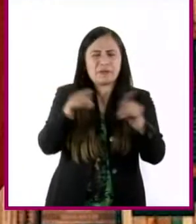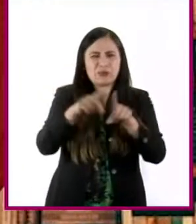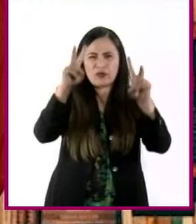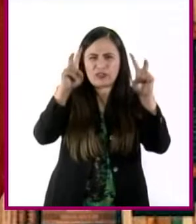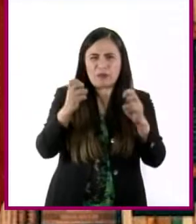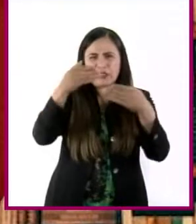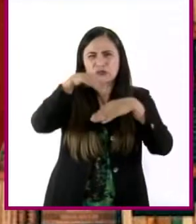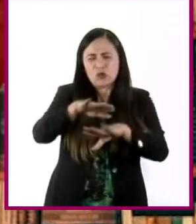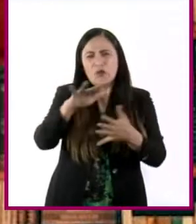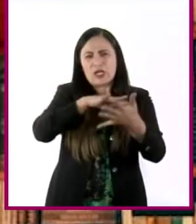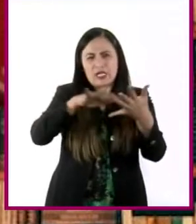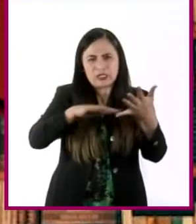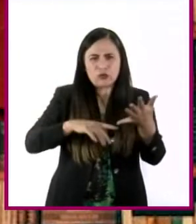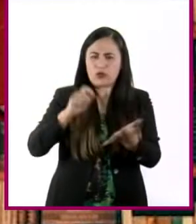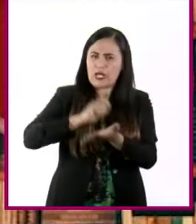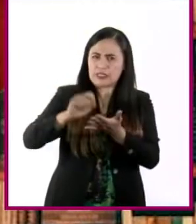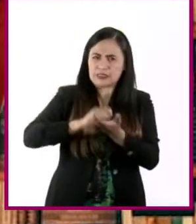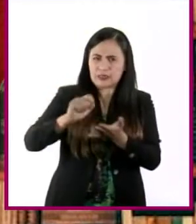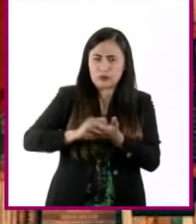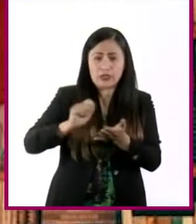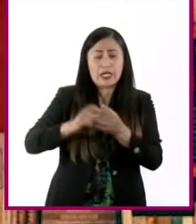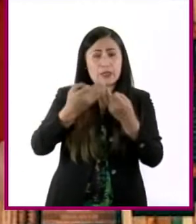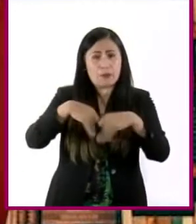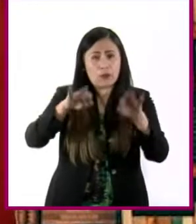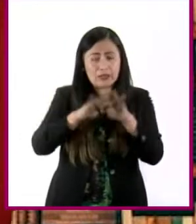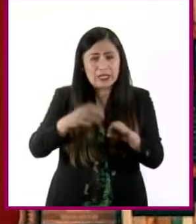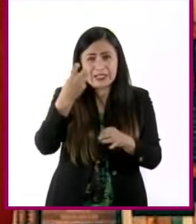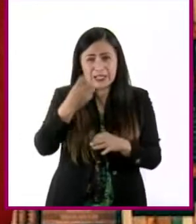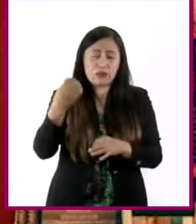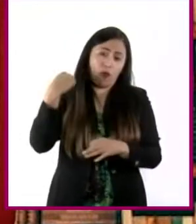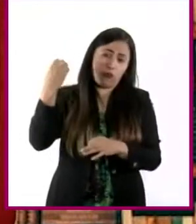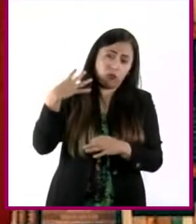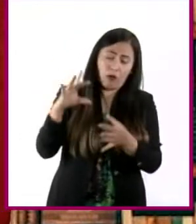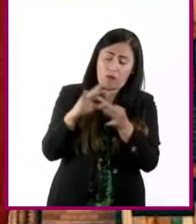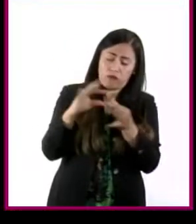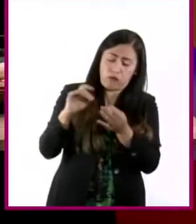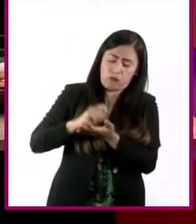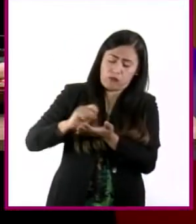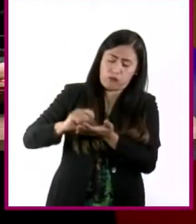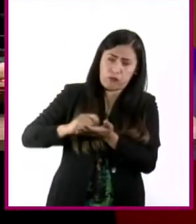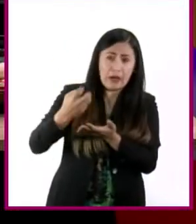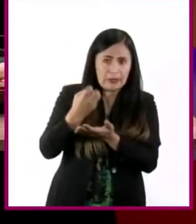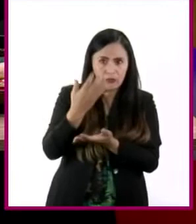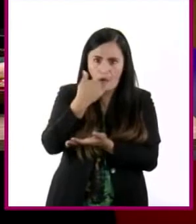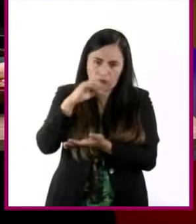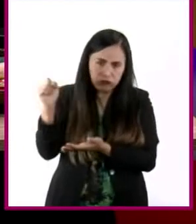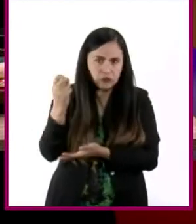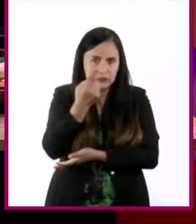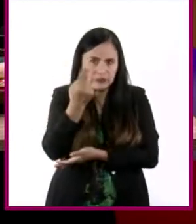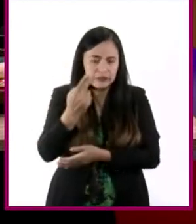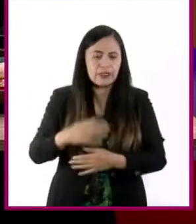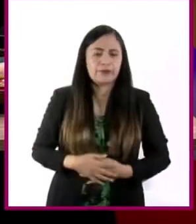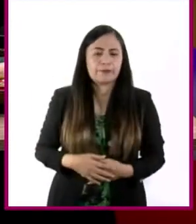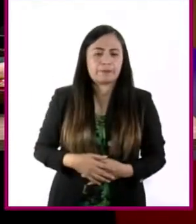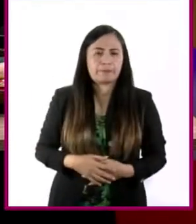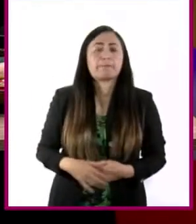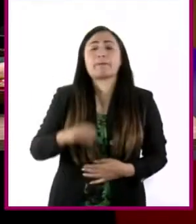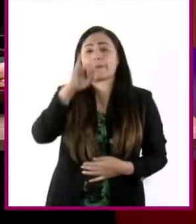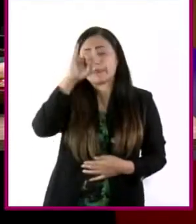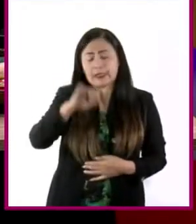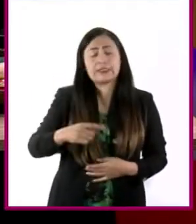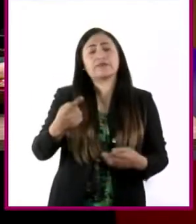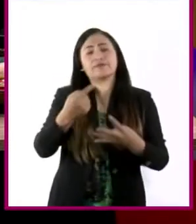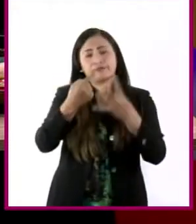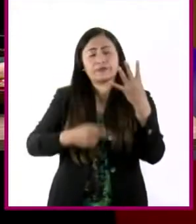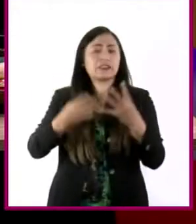y escritura, que son esenciales para argumentar en un discurso. Si recuerdan, un discurso argumentativo es un tipo